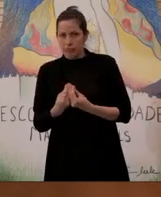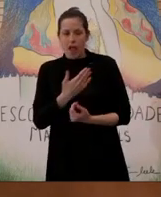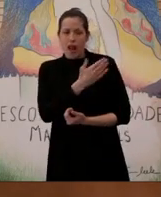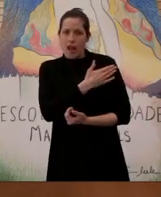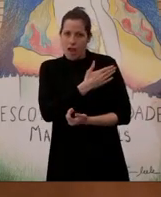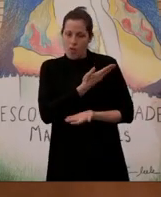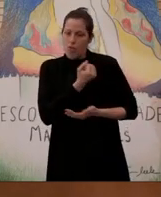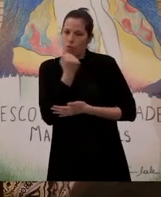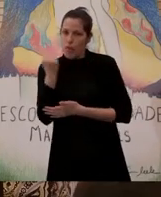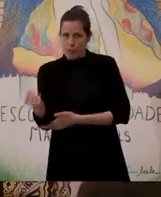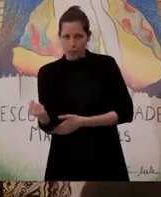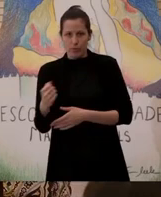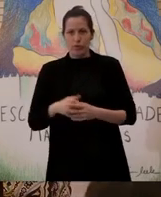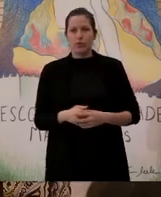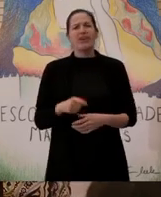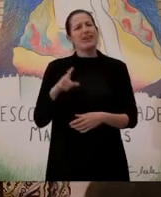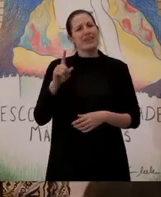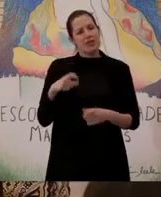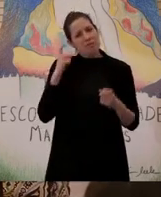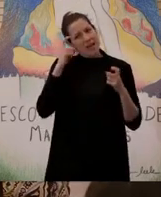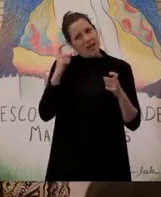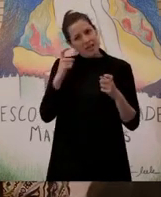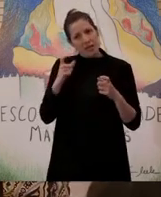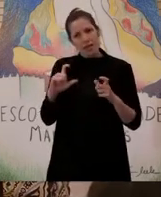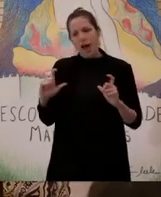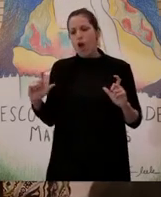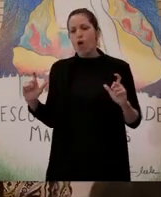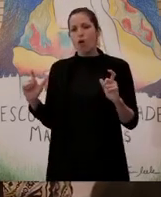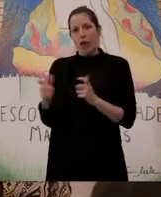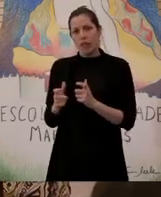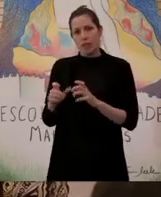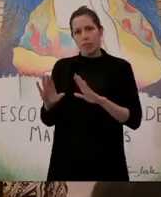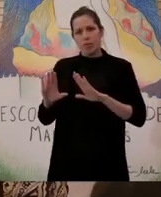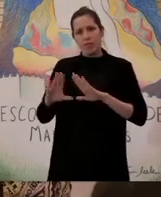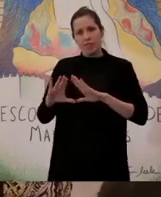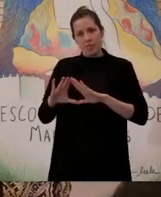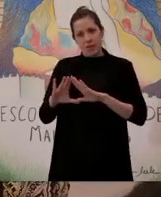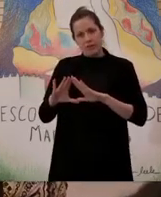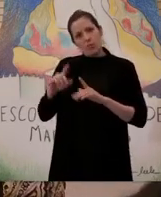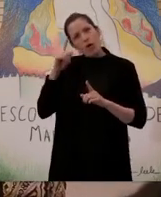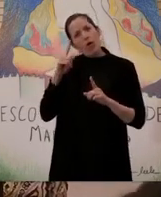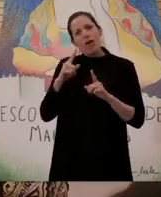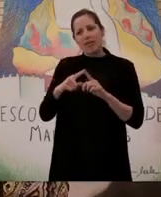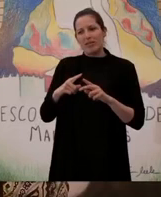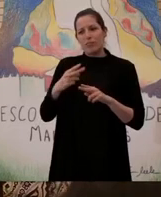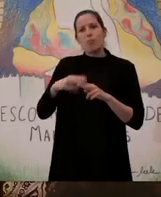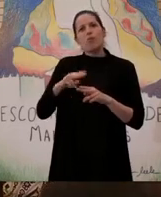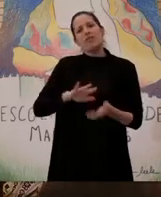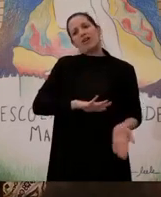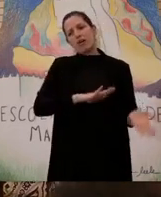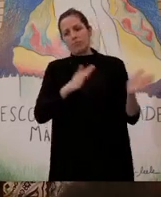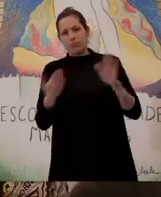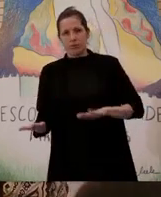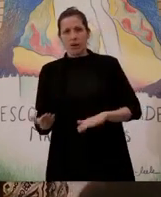y además hacer colectivamente como movimiento feminista que las esferas de política muden a política no puede ser una entrega de